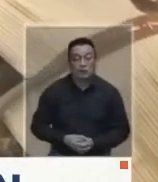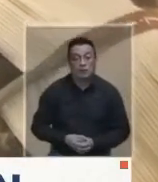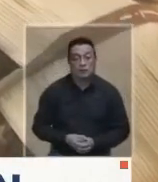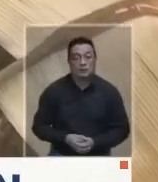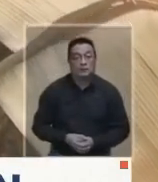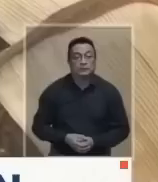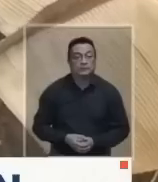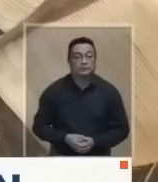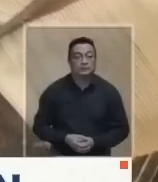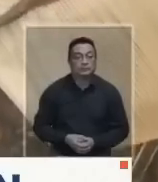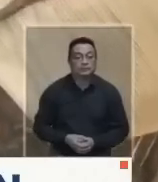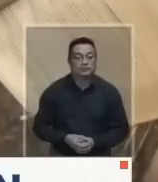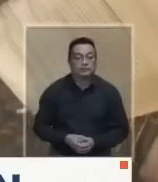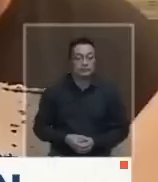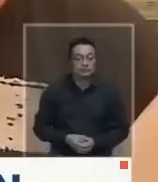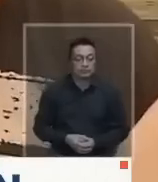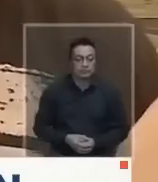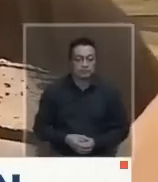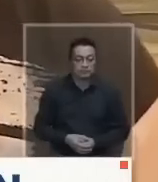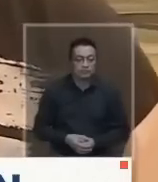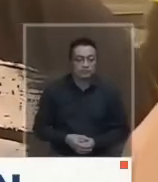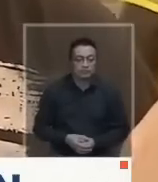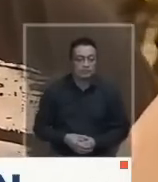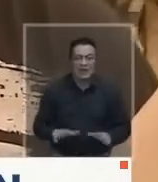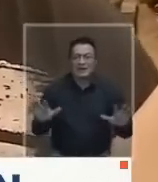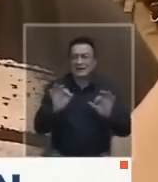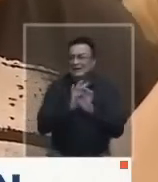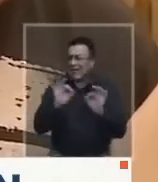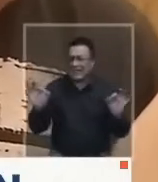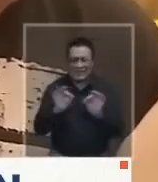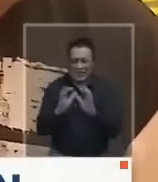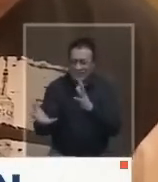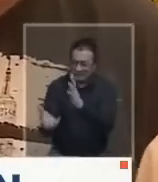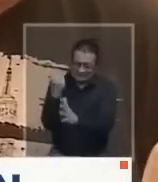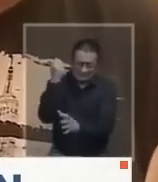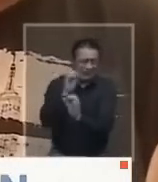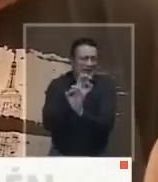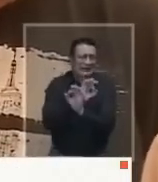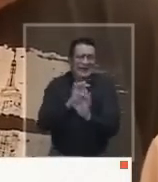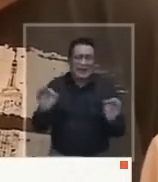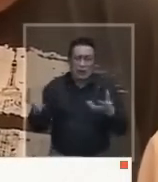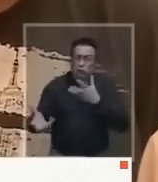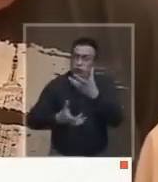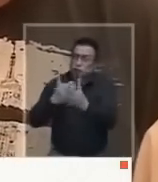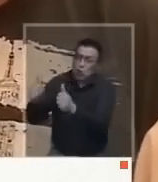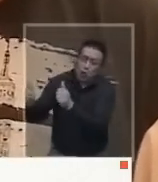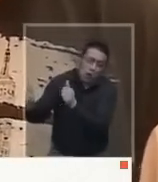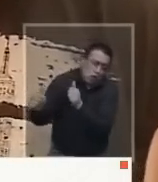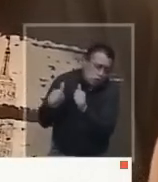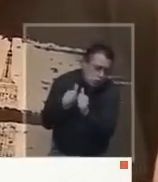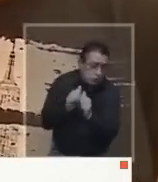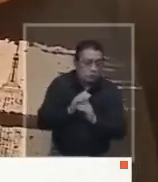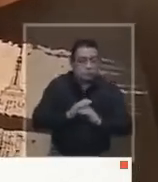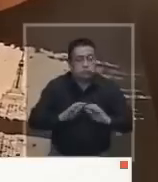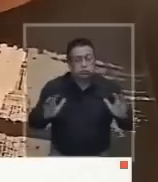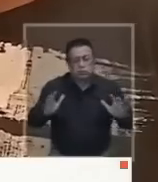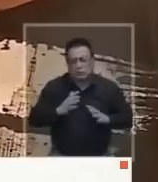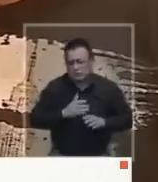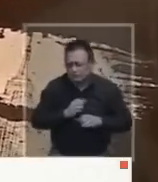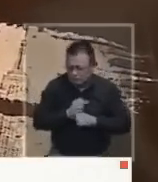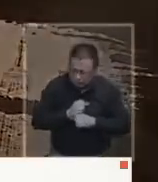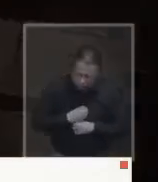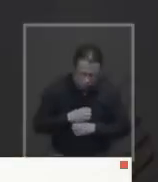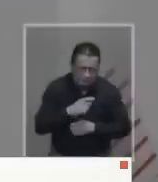Qué horror por favor Nada nada no pudimos sacar nada porque el fuego ya se venía encima y fue terrible